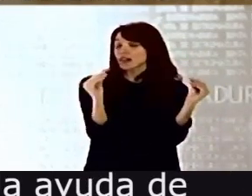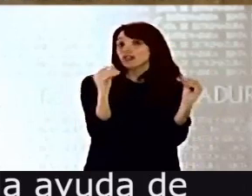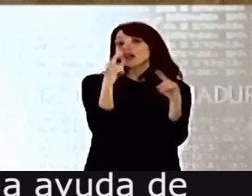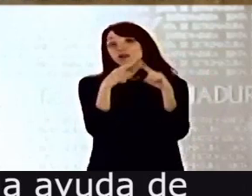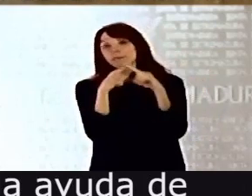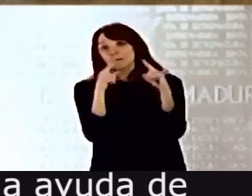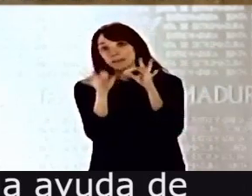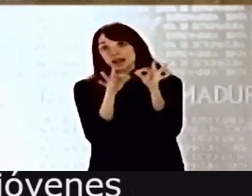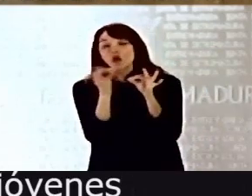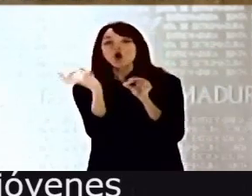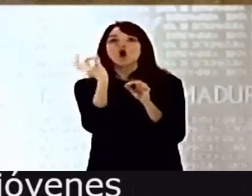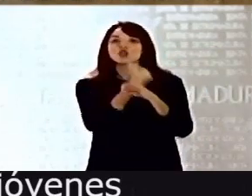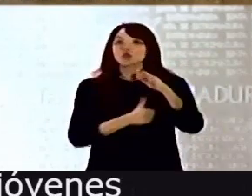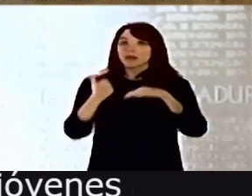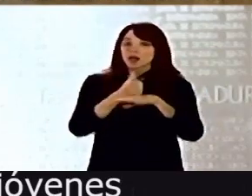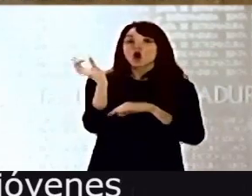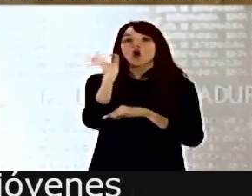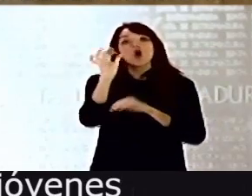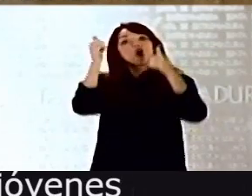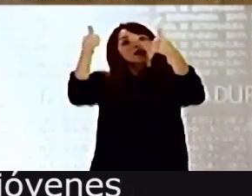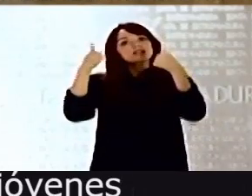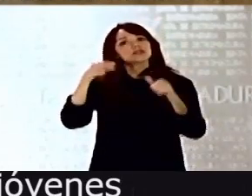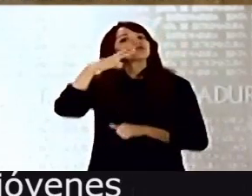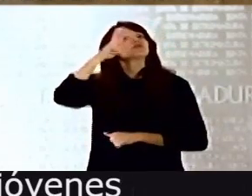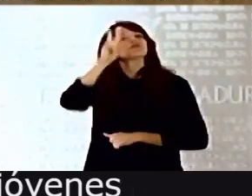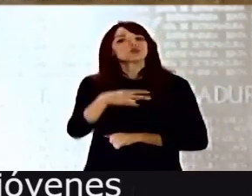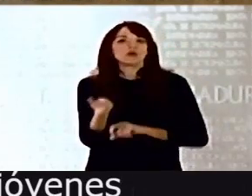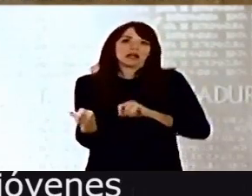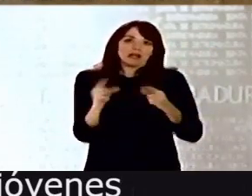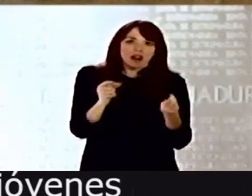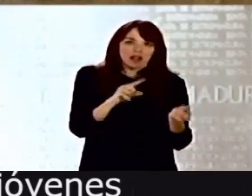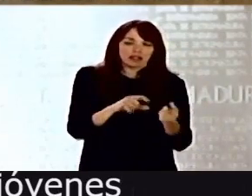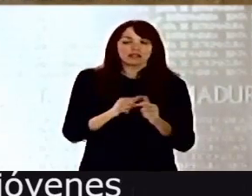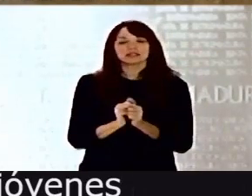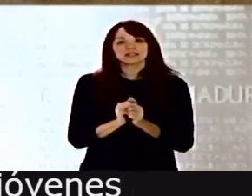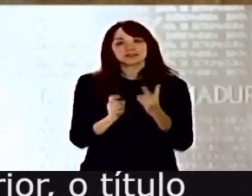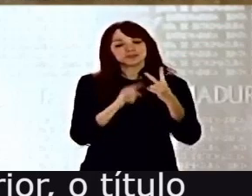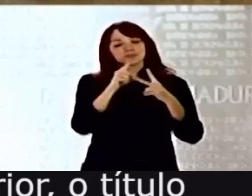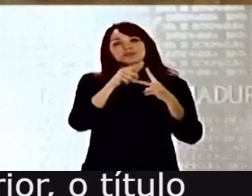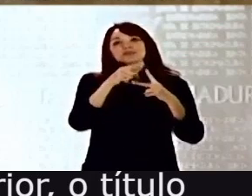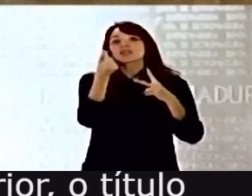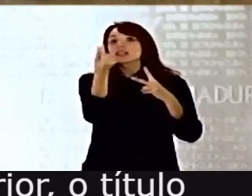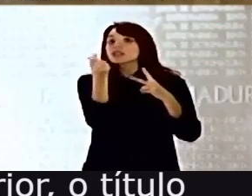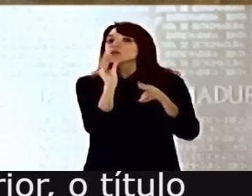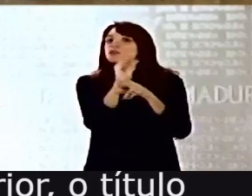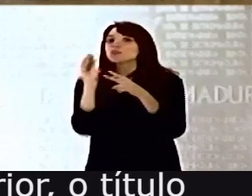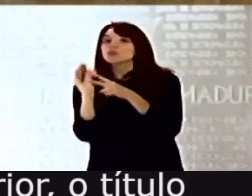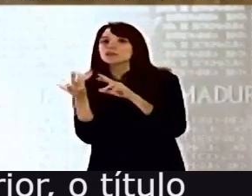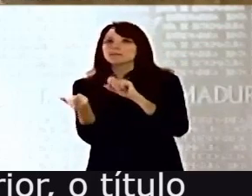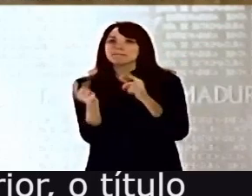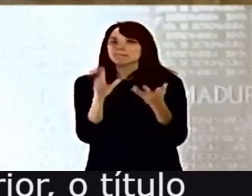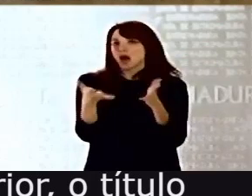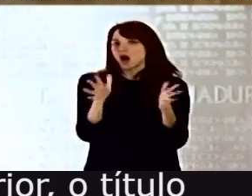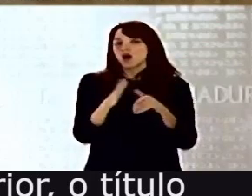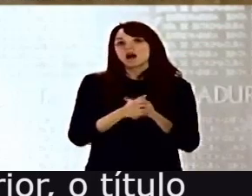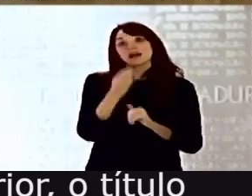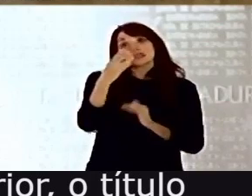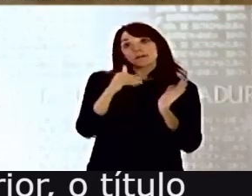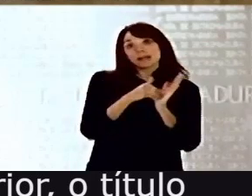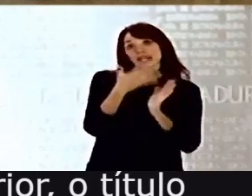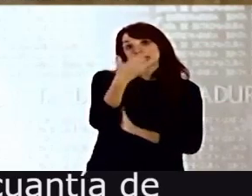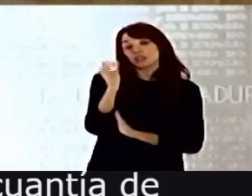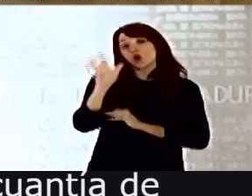superior o títulos reconocidos oficialmente como equivalentes. La cuantía de las ayudas oscila entre los 3.500 y